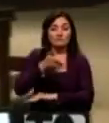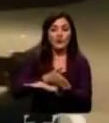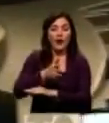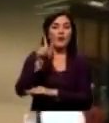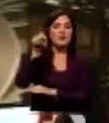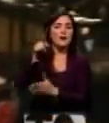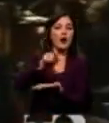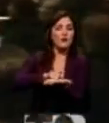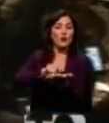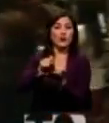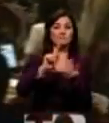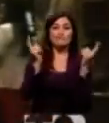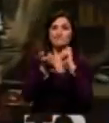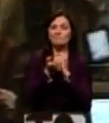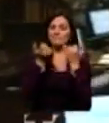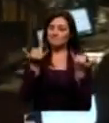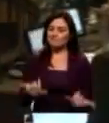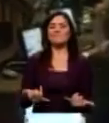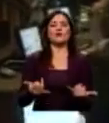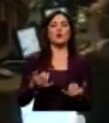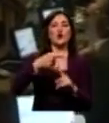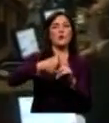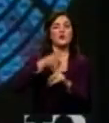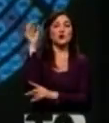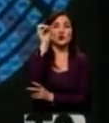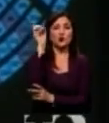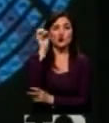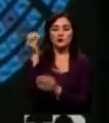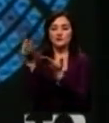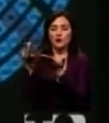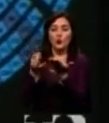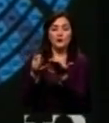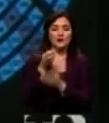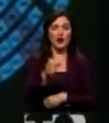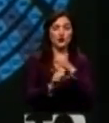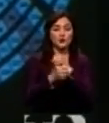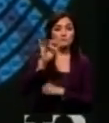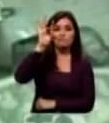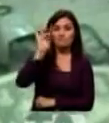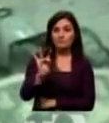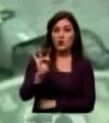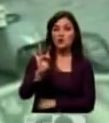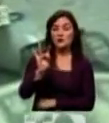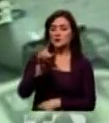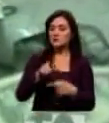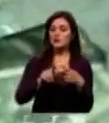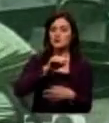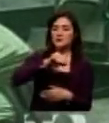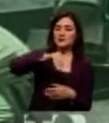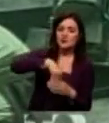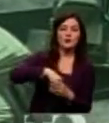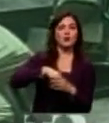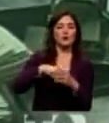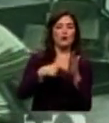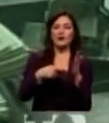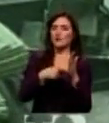los cambios ya, pues en octubre posiblemente se analizaría la proforma presupuestaria del 2018 y no puede incluirse ingresos